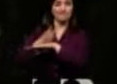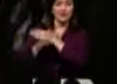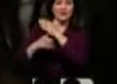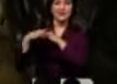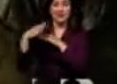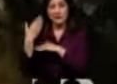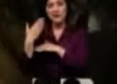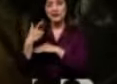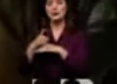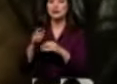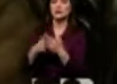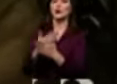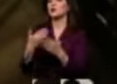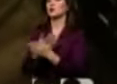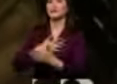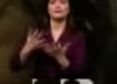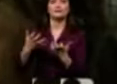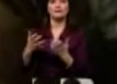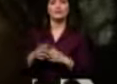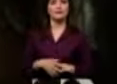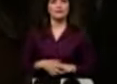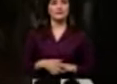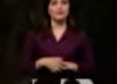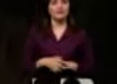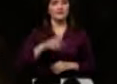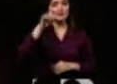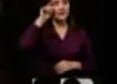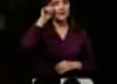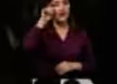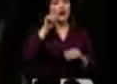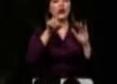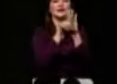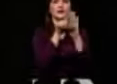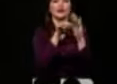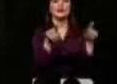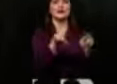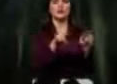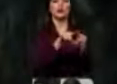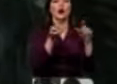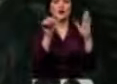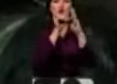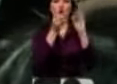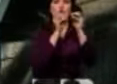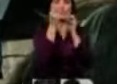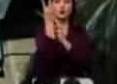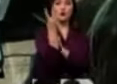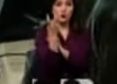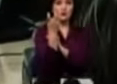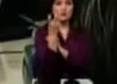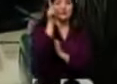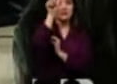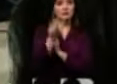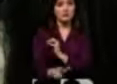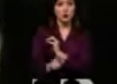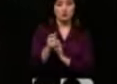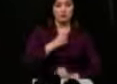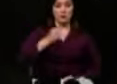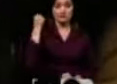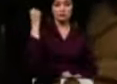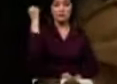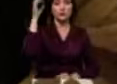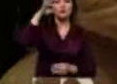un afán de sacarla, ¿cuáles son las recomendaciones? Recordemos que el Código de la Democracia en el artículo 2 indica que para que un ciudadano pueda ejercer el